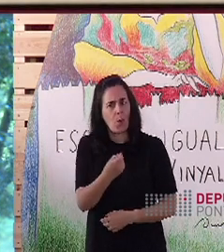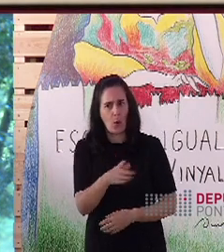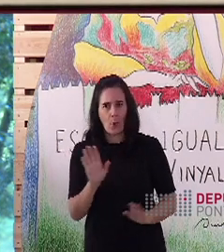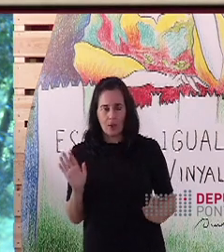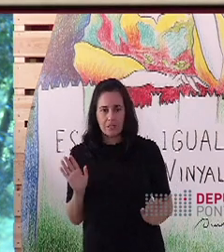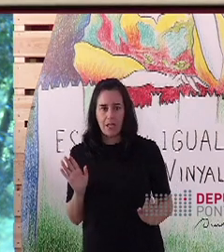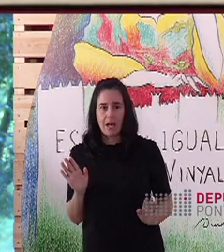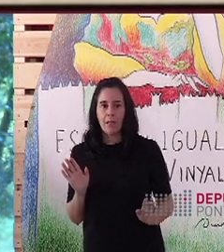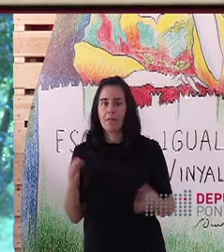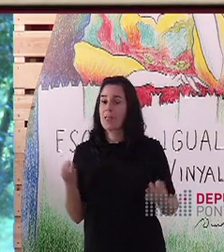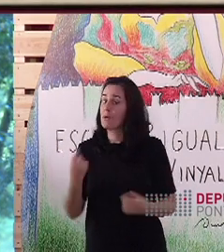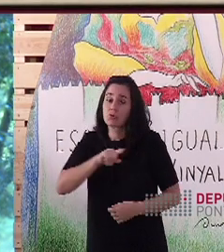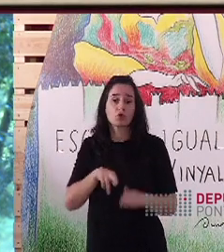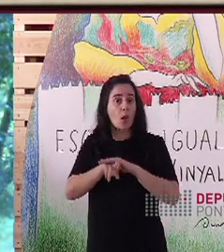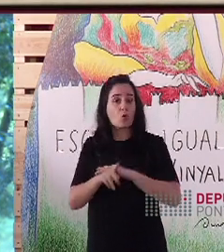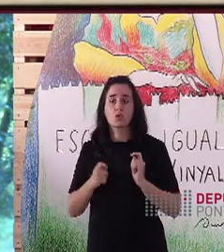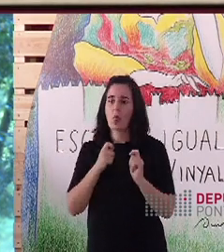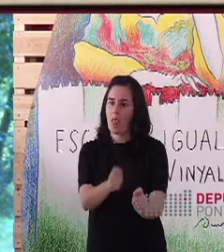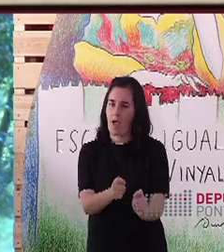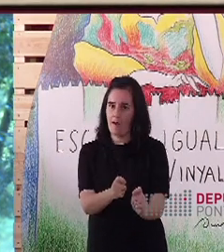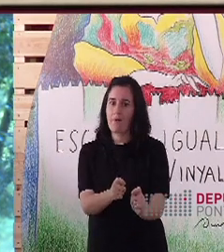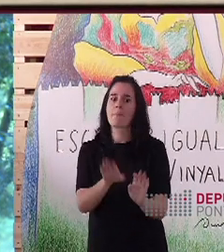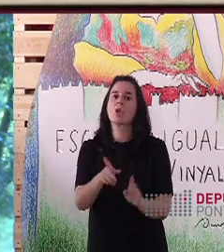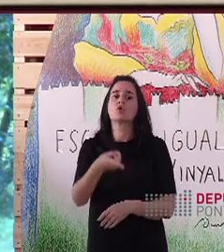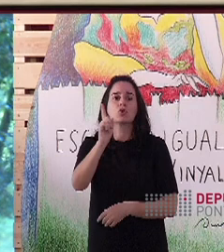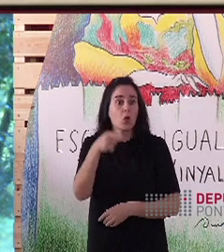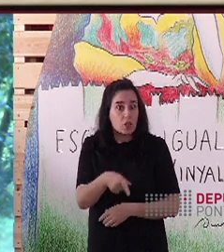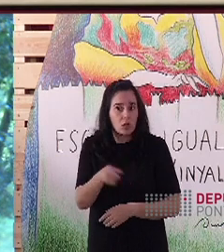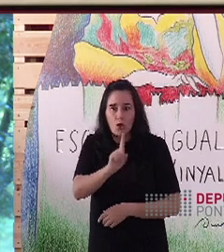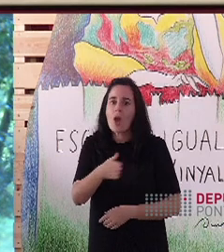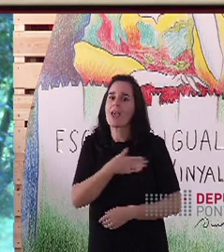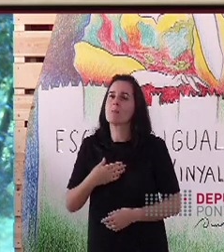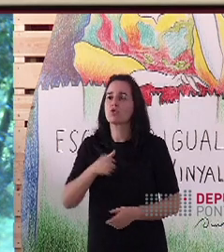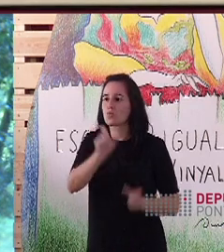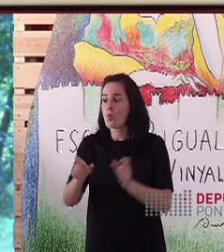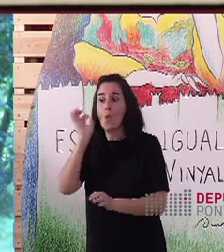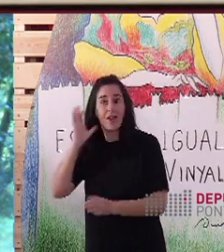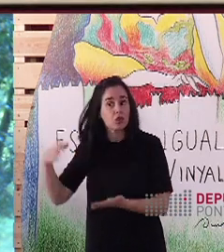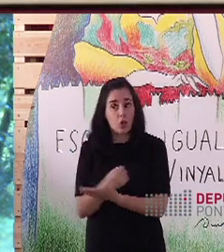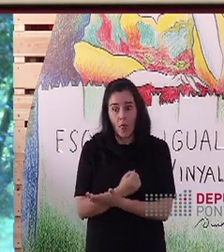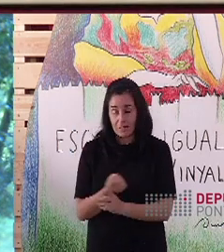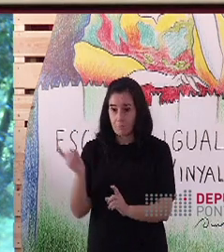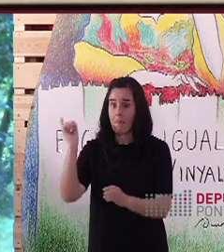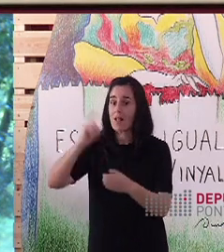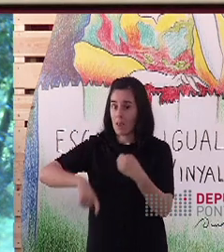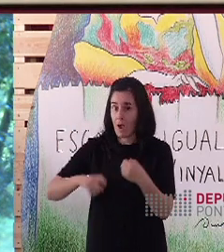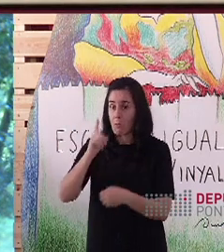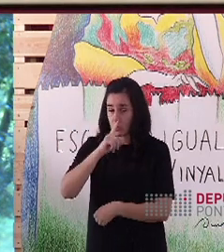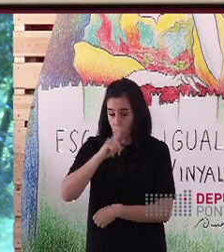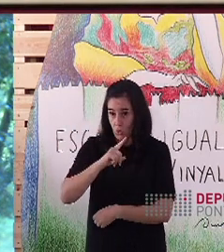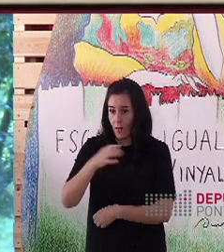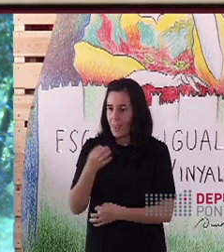Queremos recursos para eso, pero no solamente esto. Queremos que todas las mujeres que están en prostitución tengan derecho de